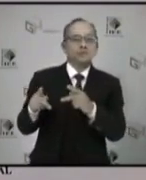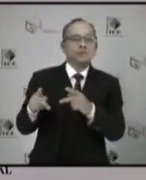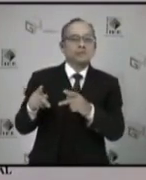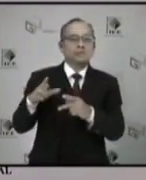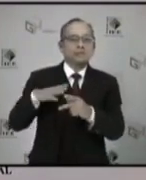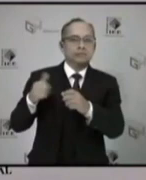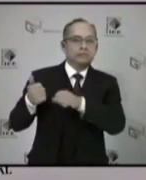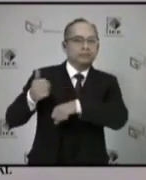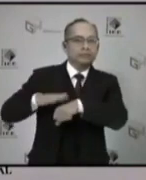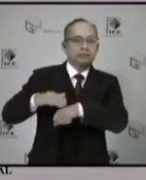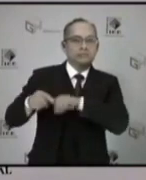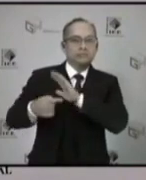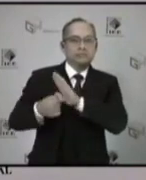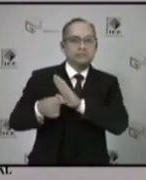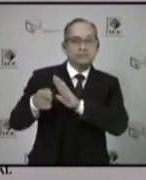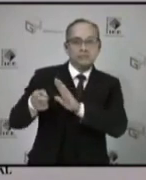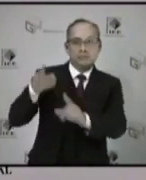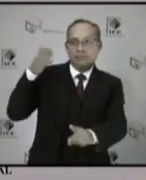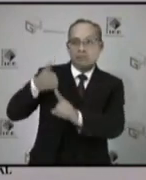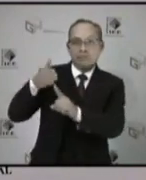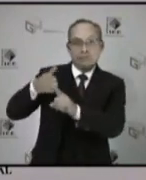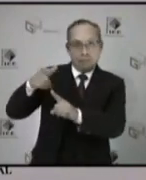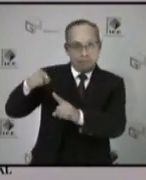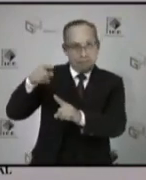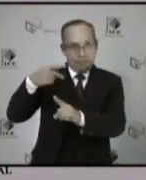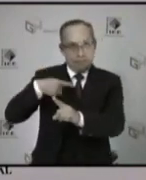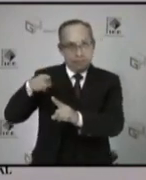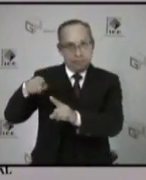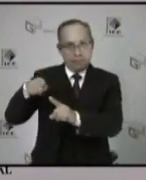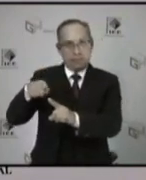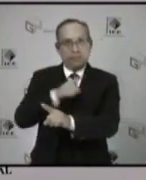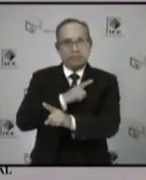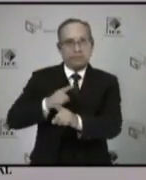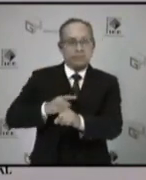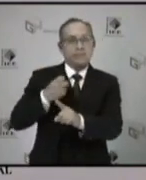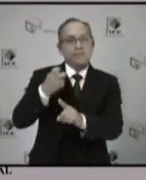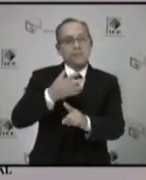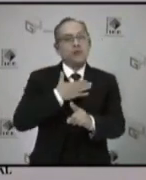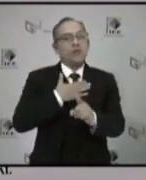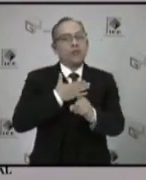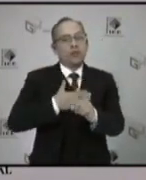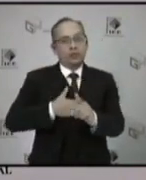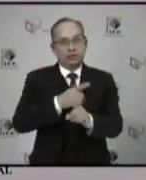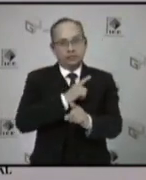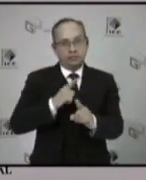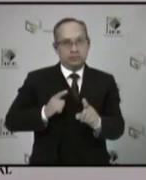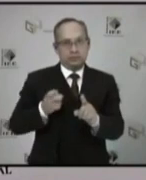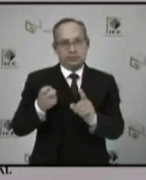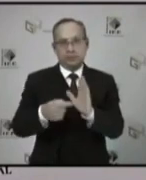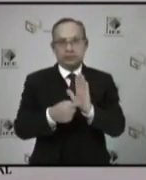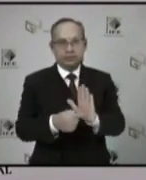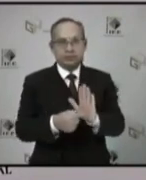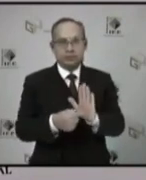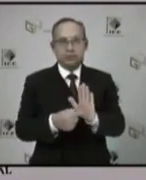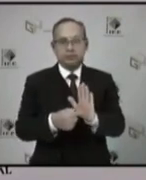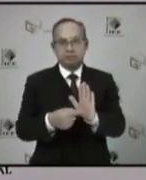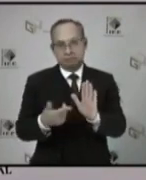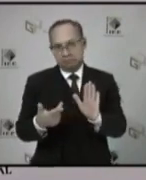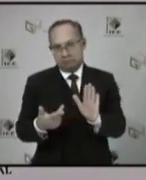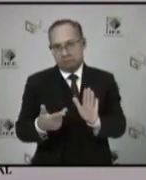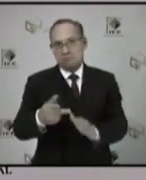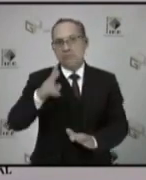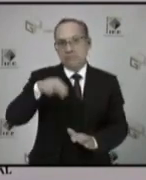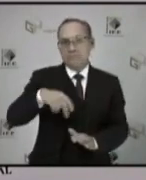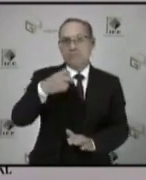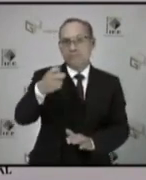se trata de perseguir a nadie. Se trata de hacer justicia por primera vez en nuestro Estado. De verdad, no se